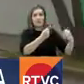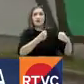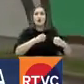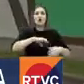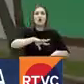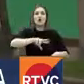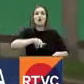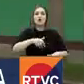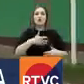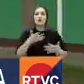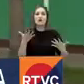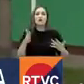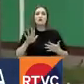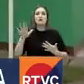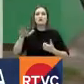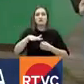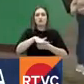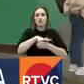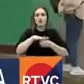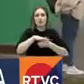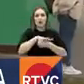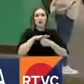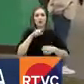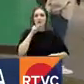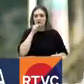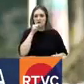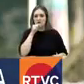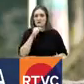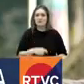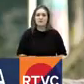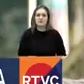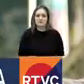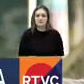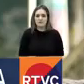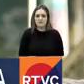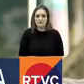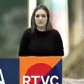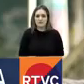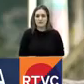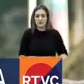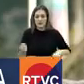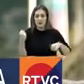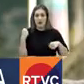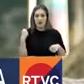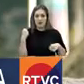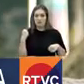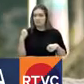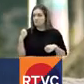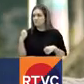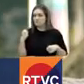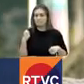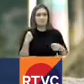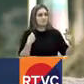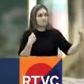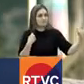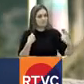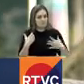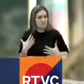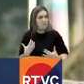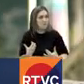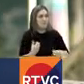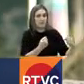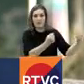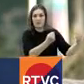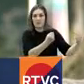calles del barrio Quinta Paredes en Teusaquillo. Pierde el control de una de sus armas de fuego, un fusil. Al momento de perder